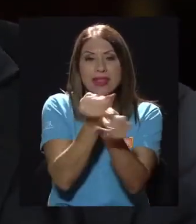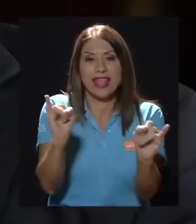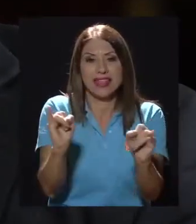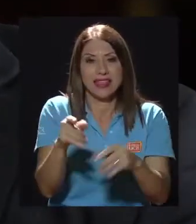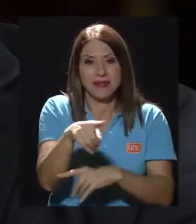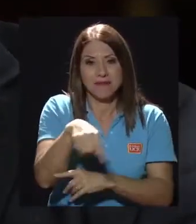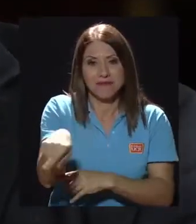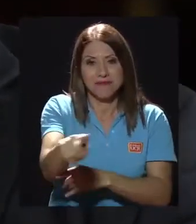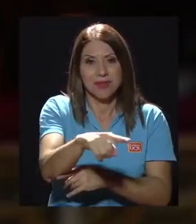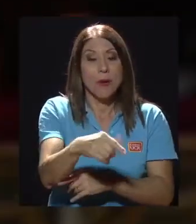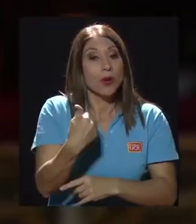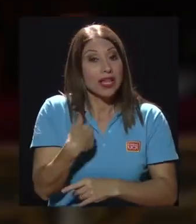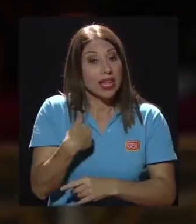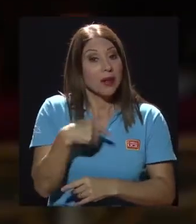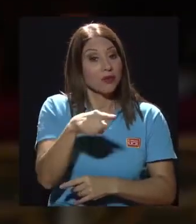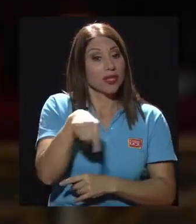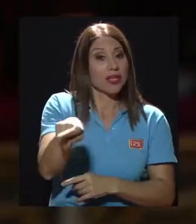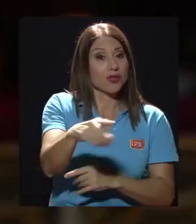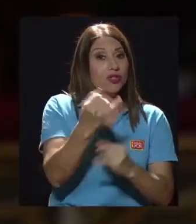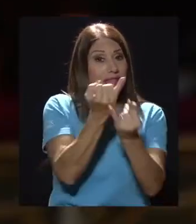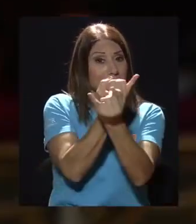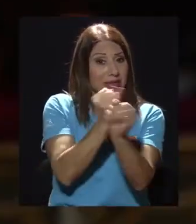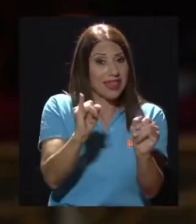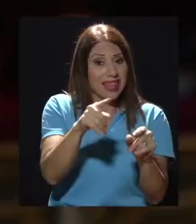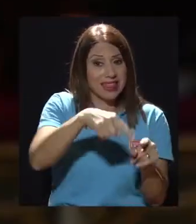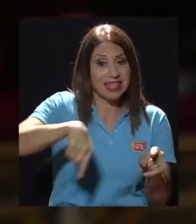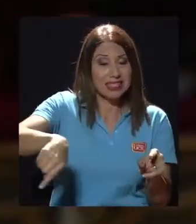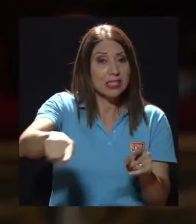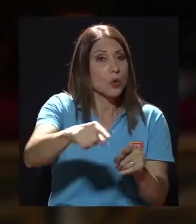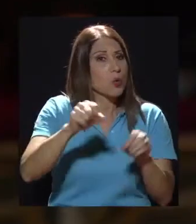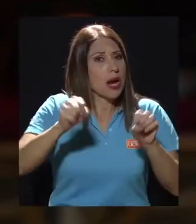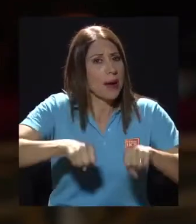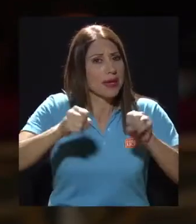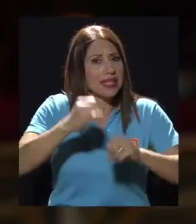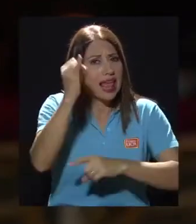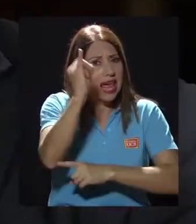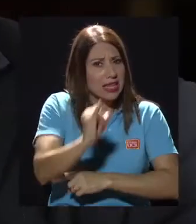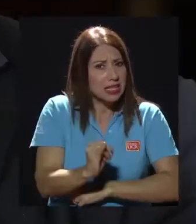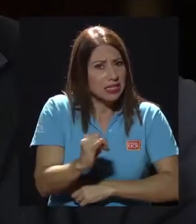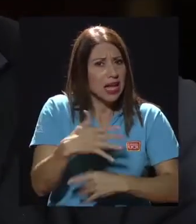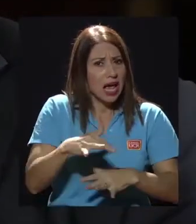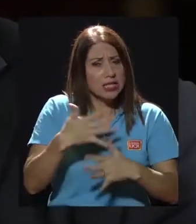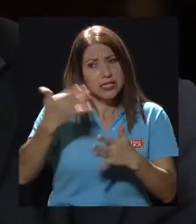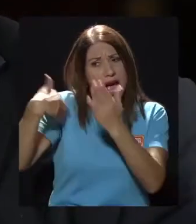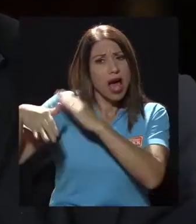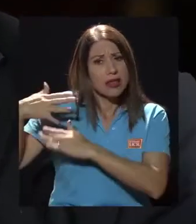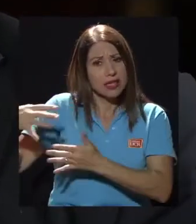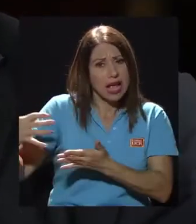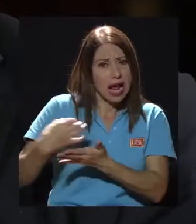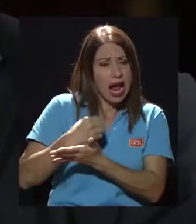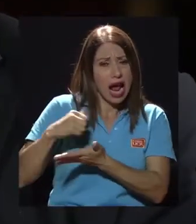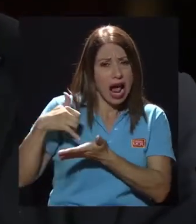de músicos con mucha capacidad artística, los cuales han ganado otros Grammys. Uh-huh. Solo que, por ejemplo,